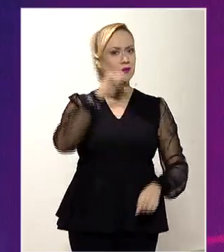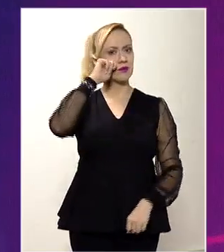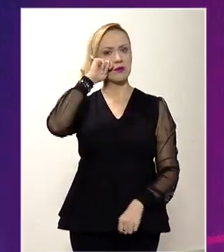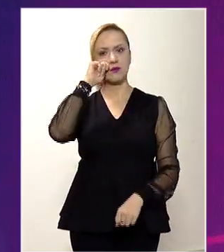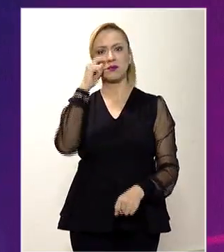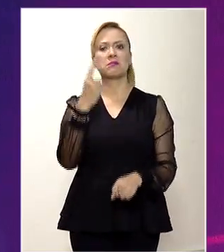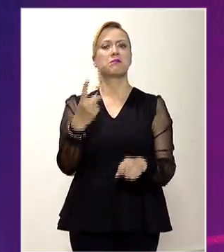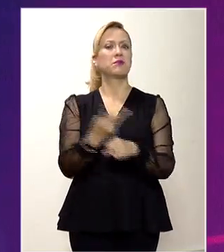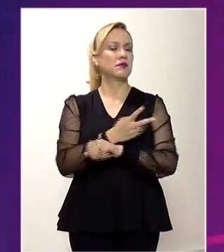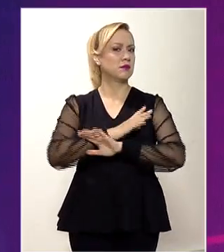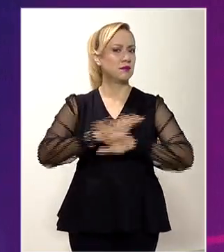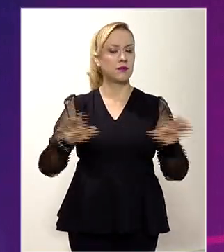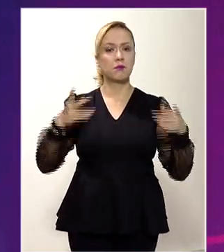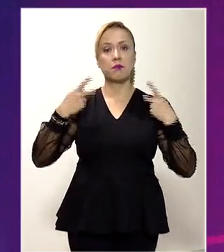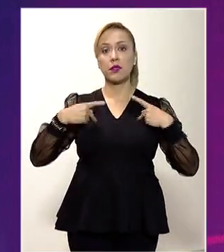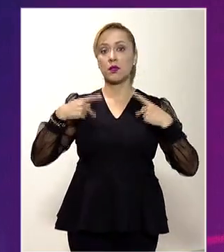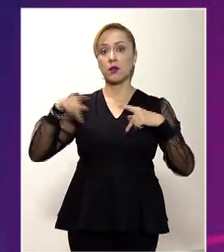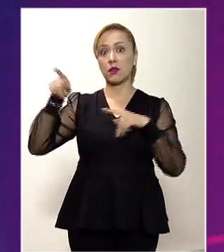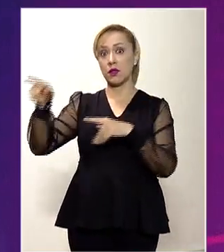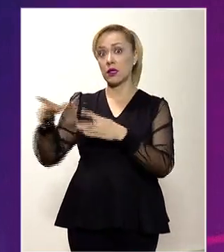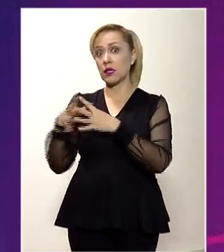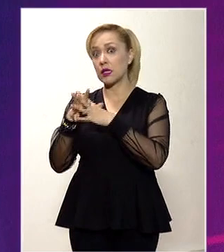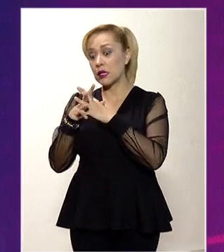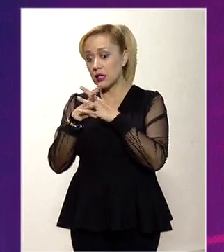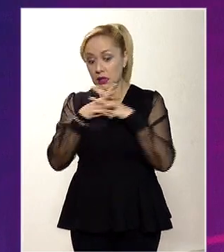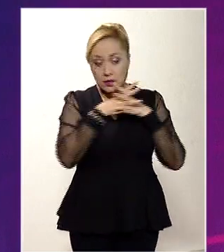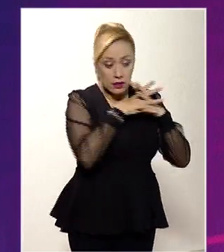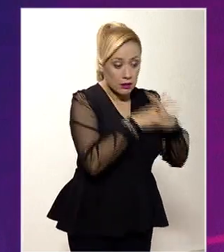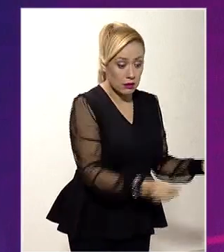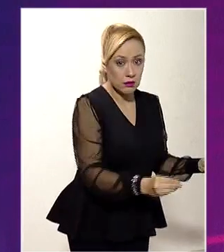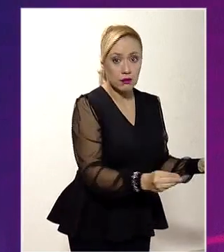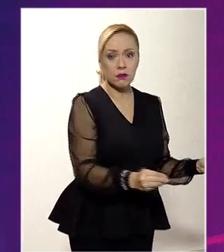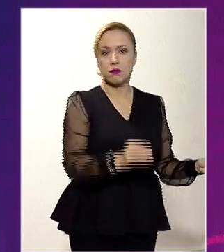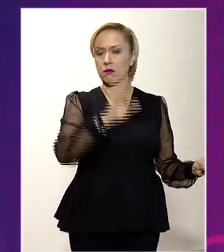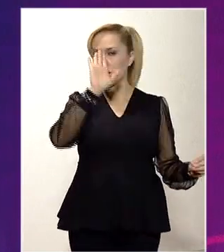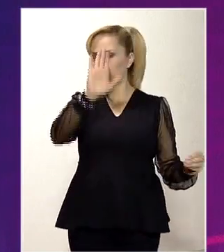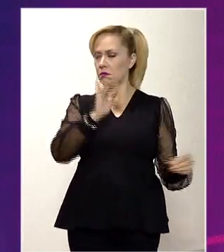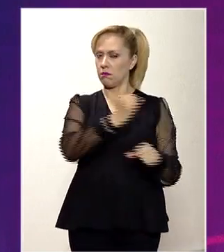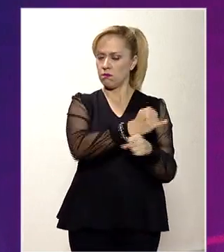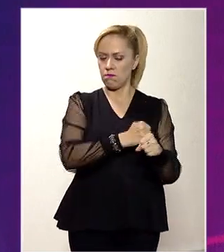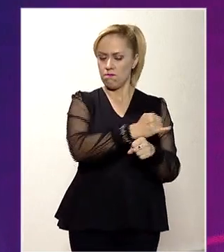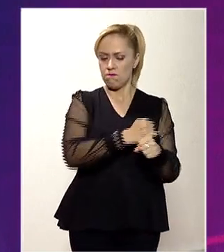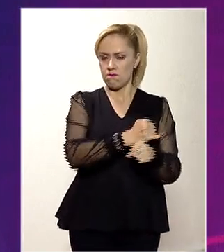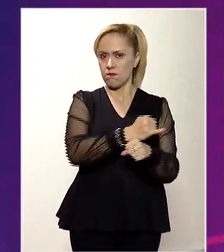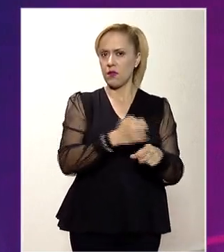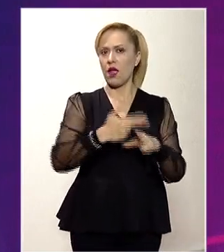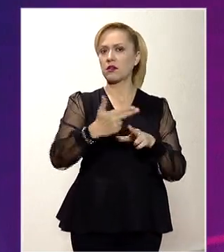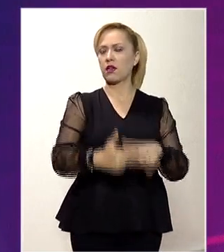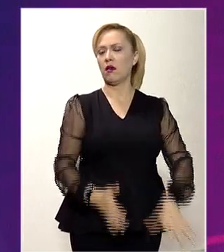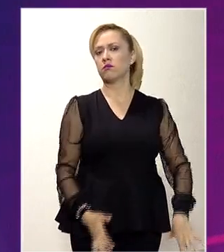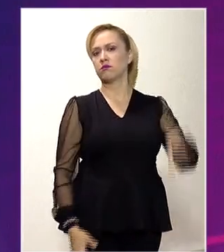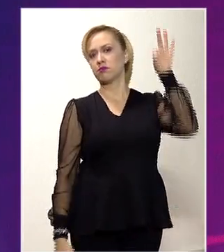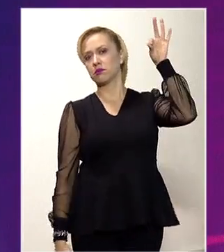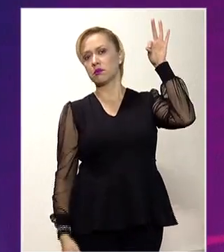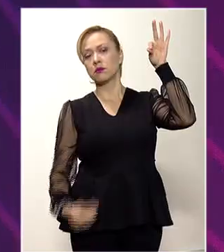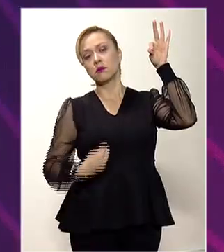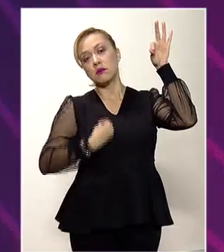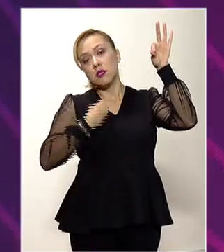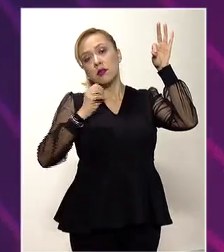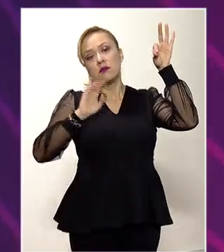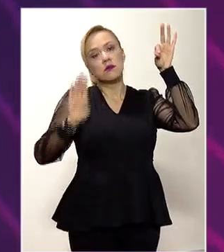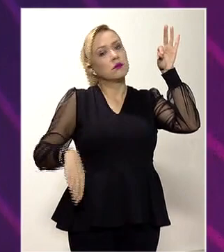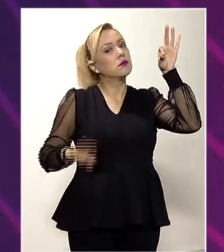delito, la persona que está desaparecida no se suspenden las acciones hasta que sea localizada, sea con vida o sin vida.